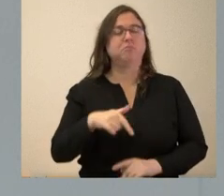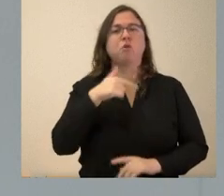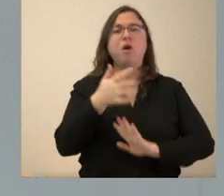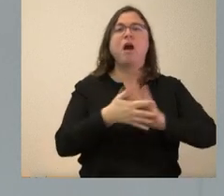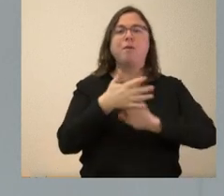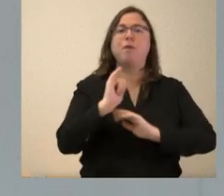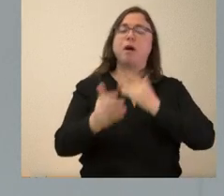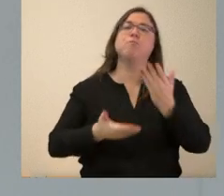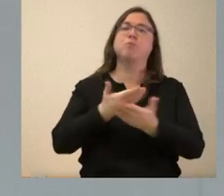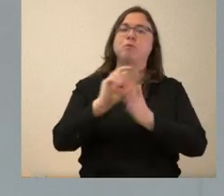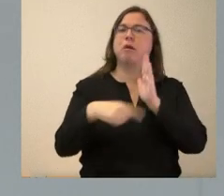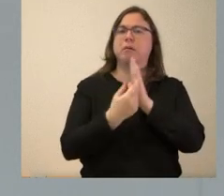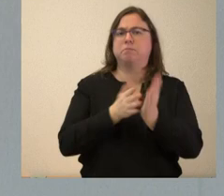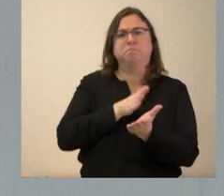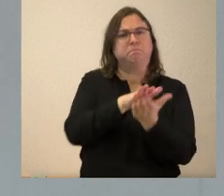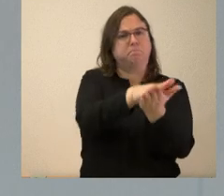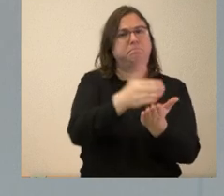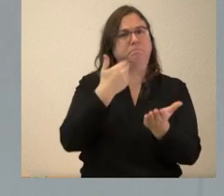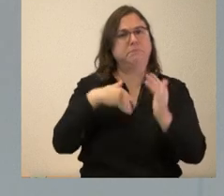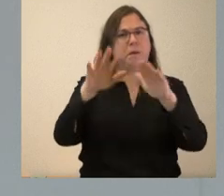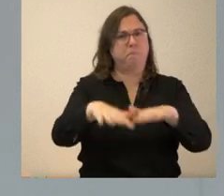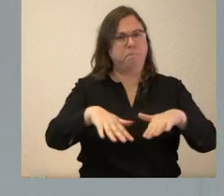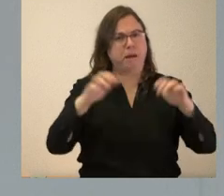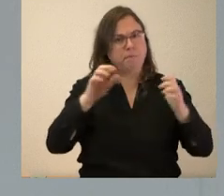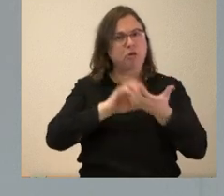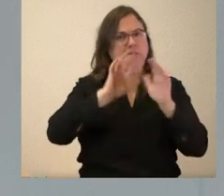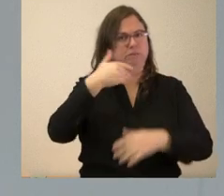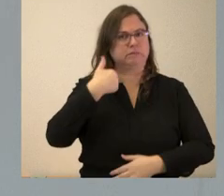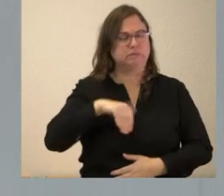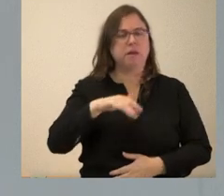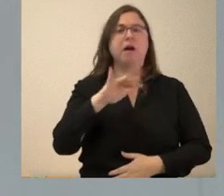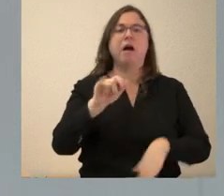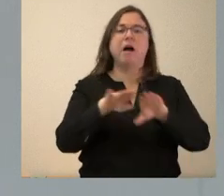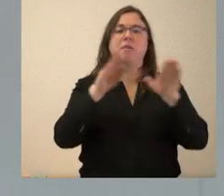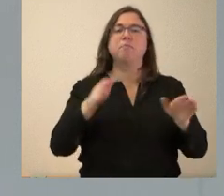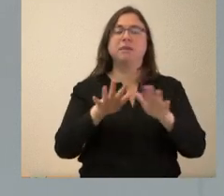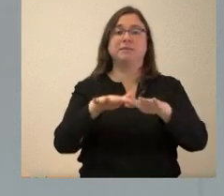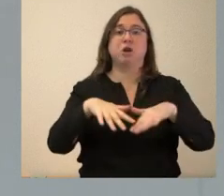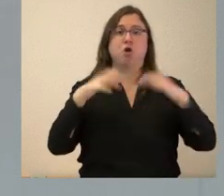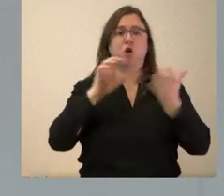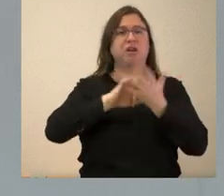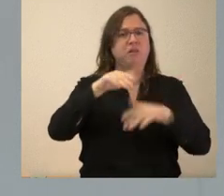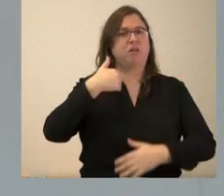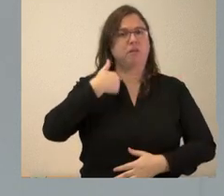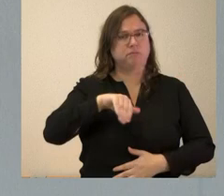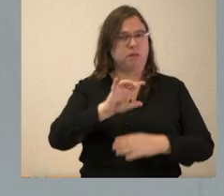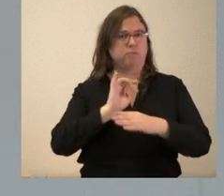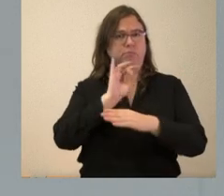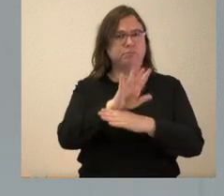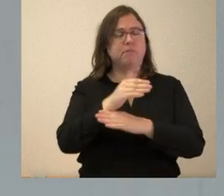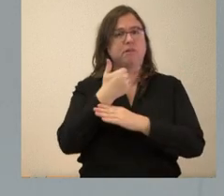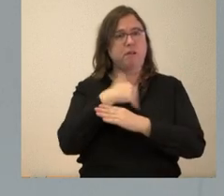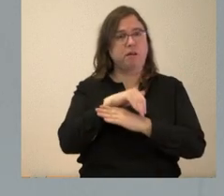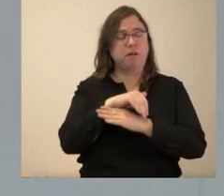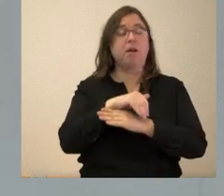una proposición de ley ya presentada en el parlamento de Castilla y león de que haya una mesa de las Cortes de Castilla y león que se remitió al